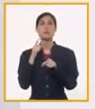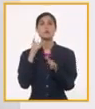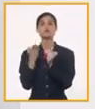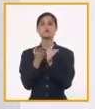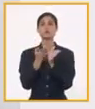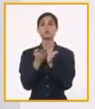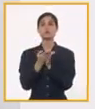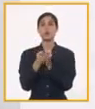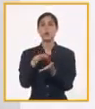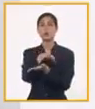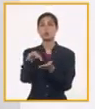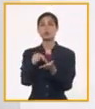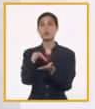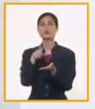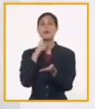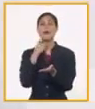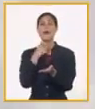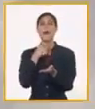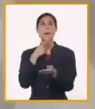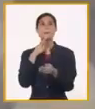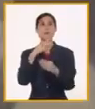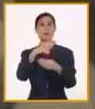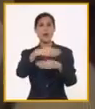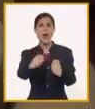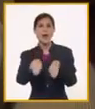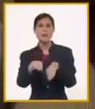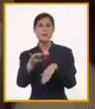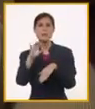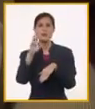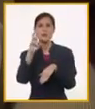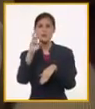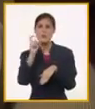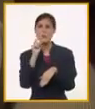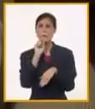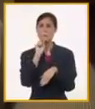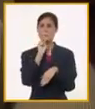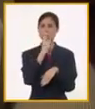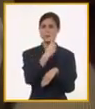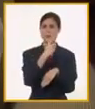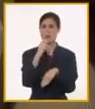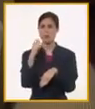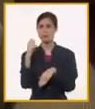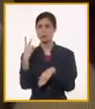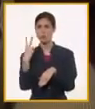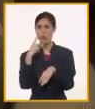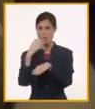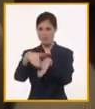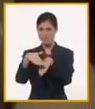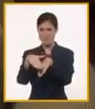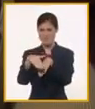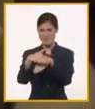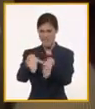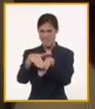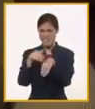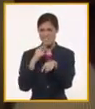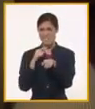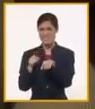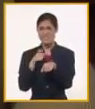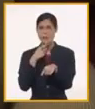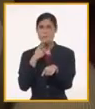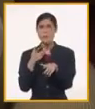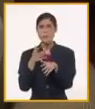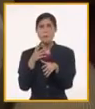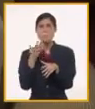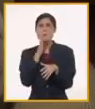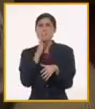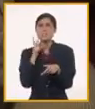dos. Ahí en un edificio se llamaba Fremar, que era de... Existe. Bueno, ahí era como un hotelito. Entonces que